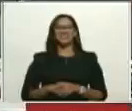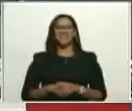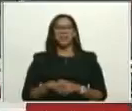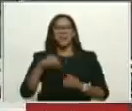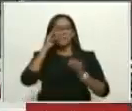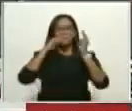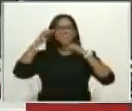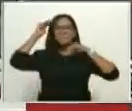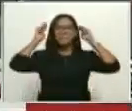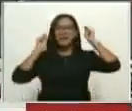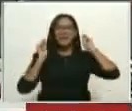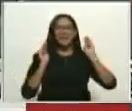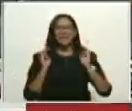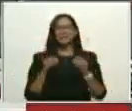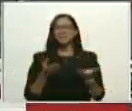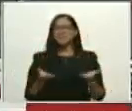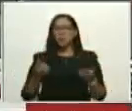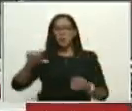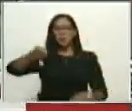María Corina Machado.